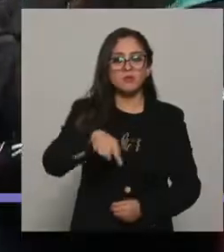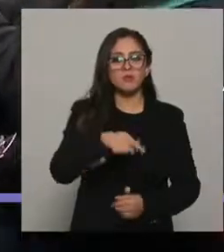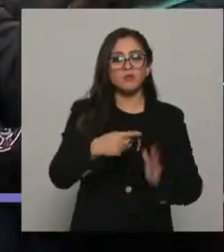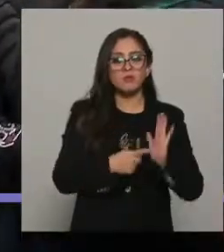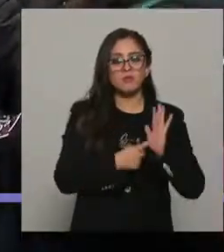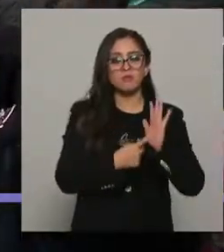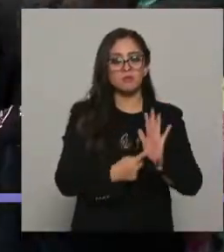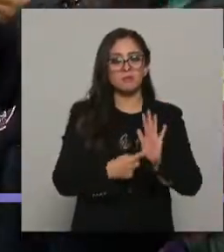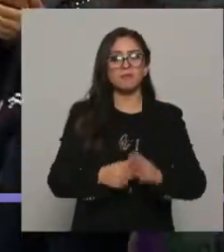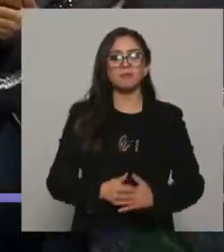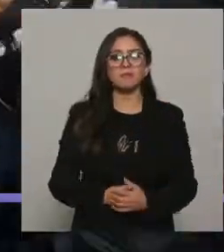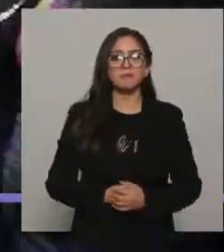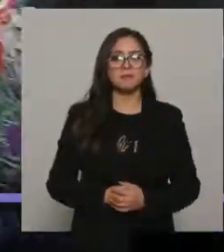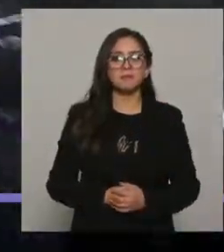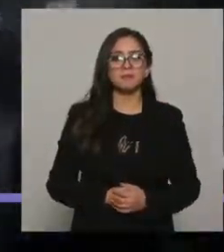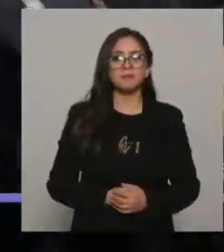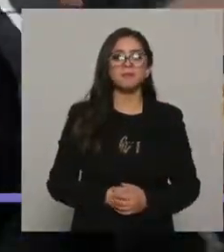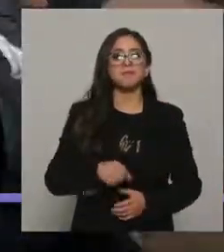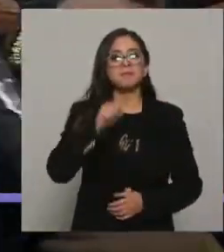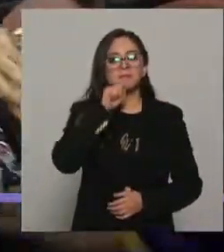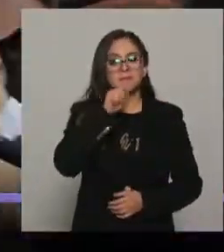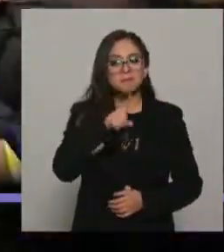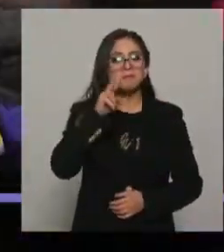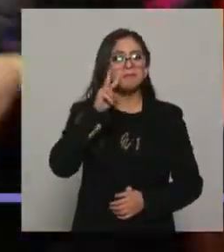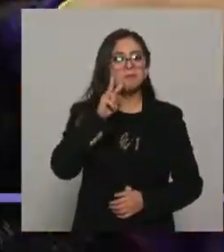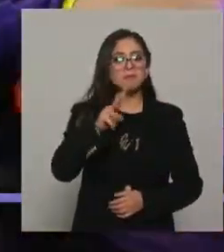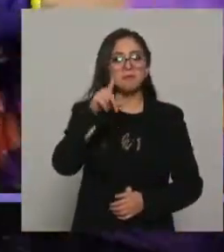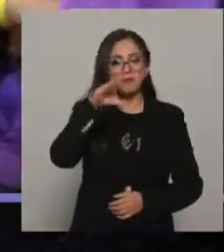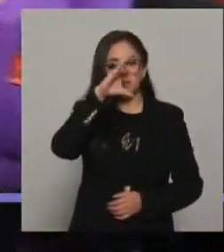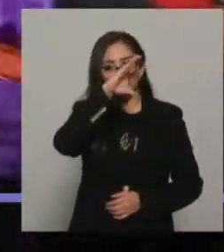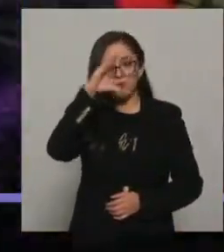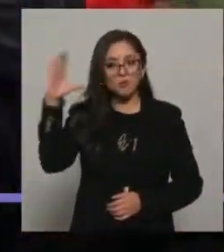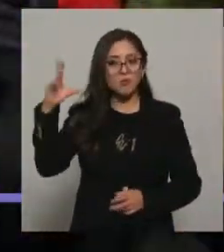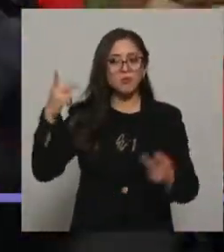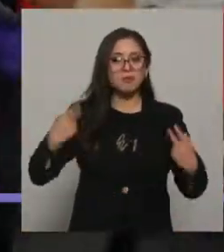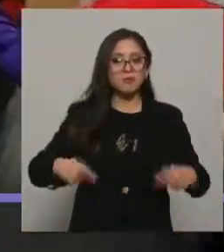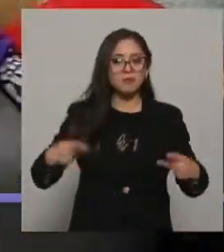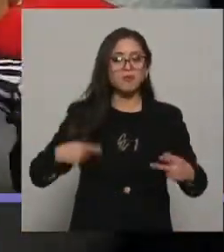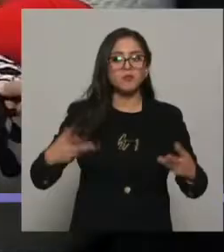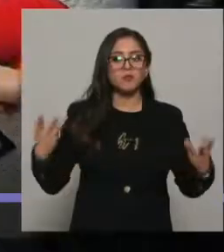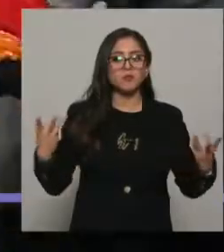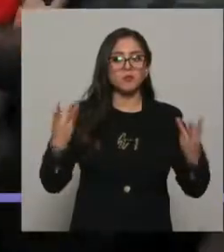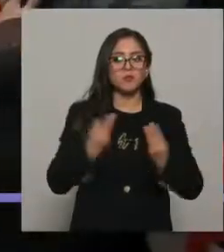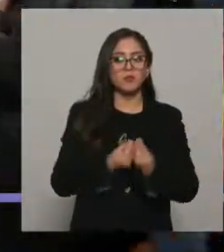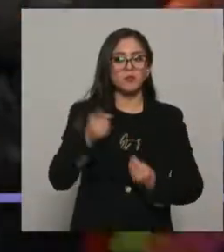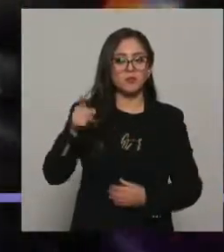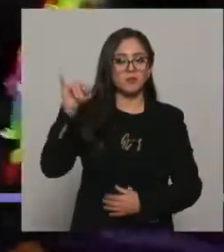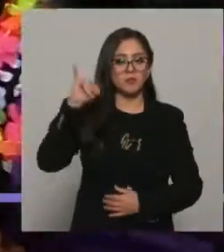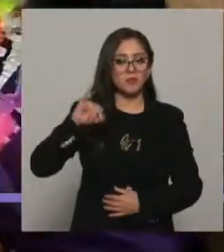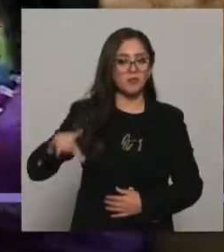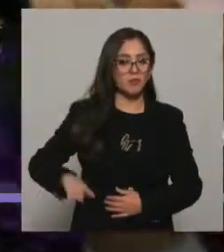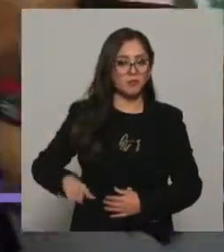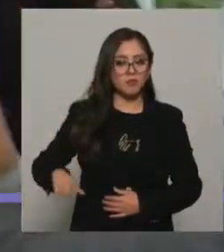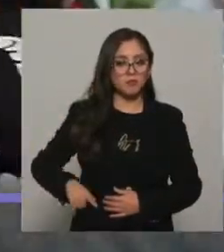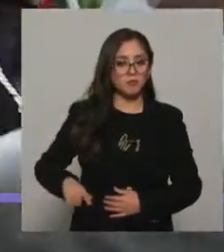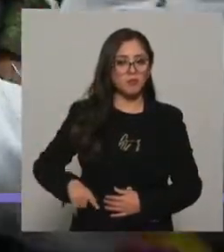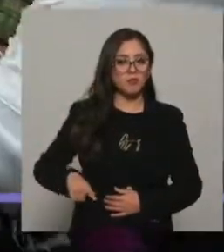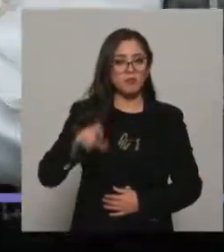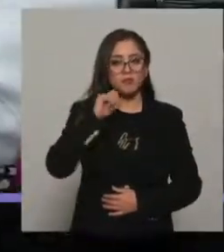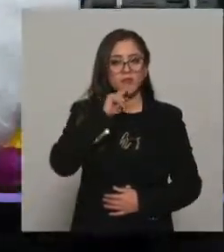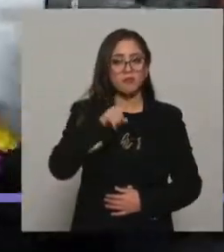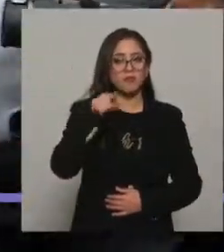presentándose. También estamos observando que se están tomando fotografías los asistentes con la jefa de gobierno, también con